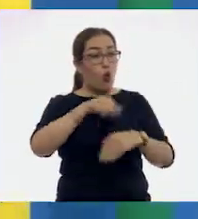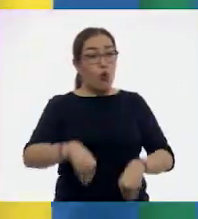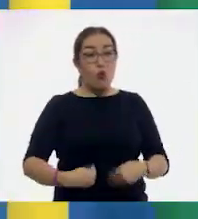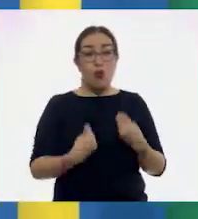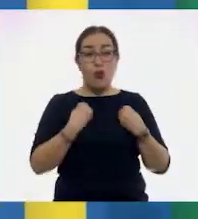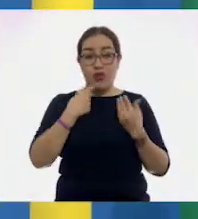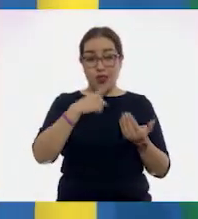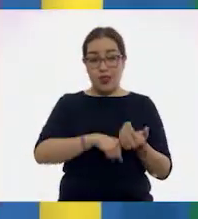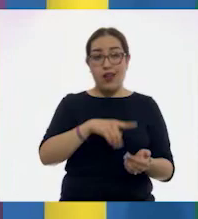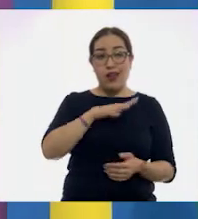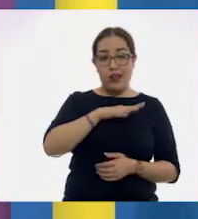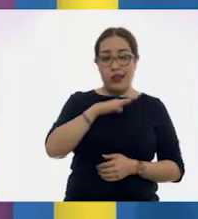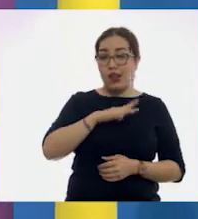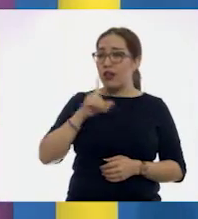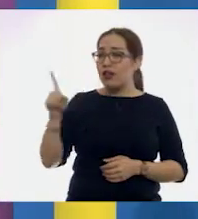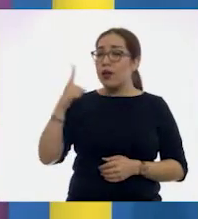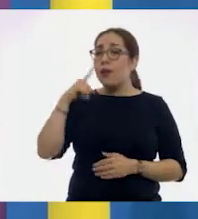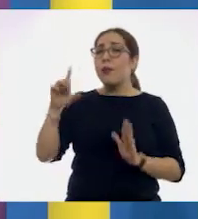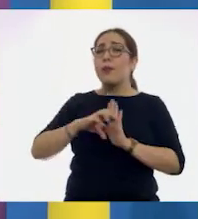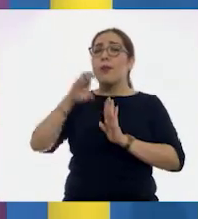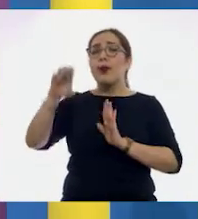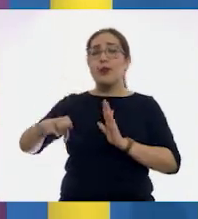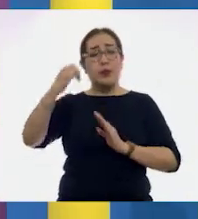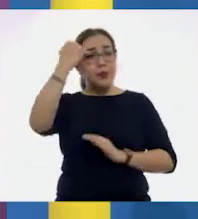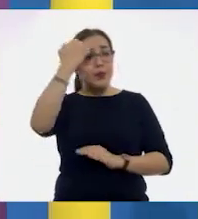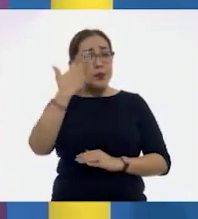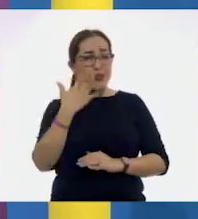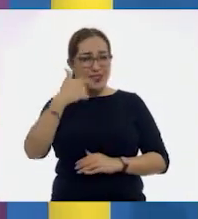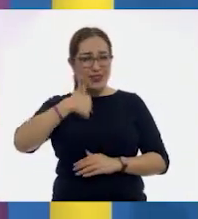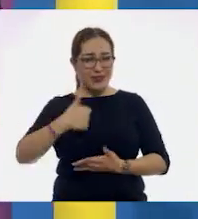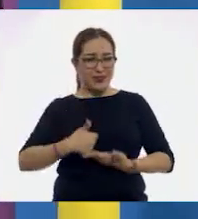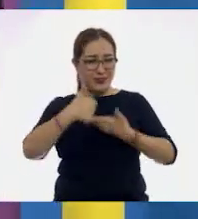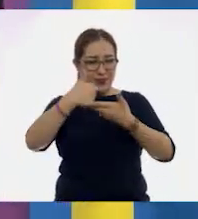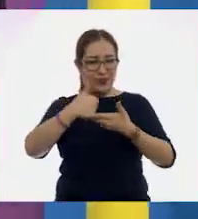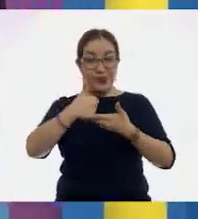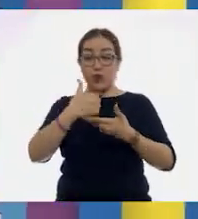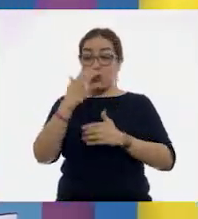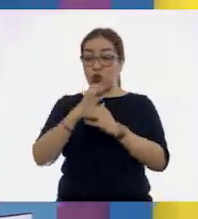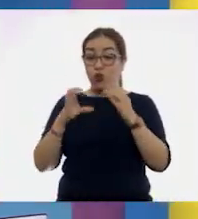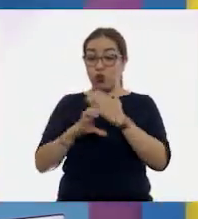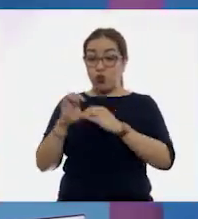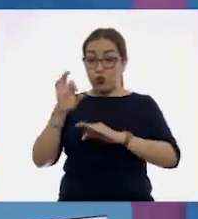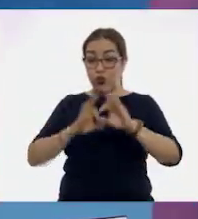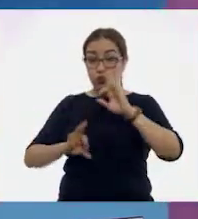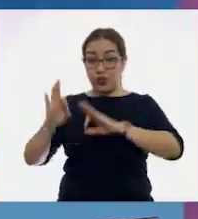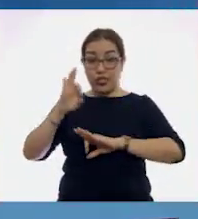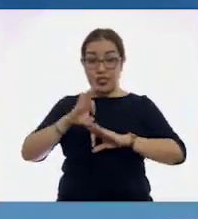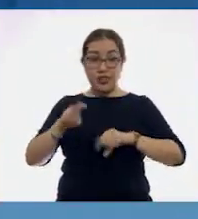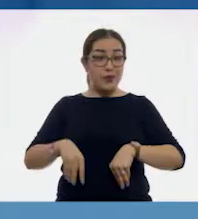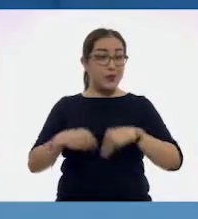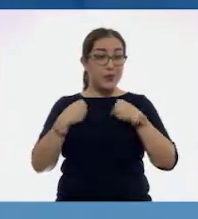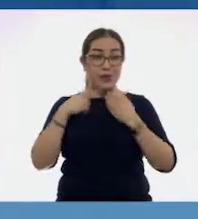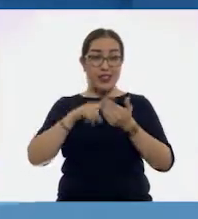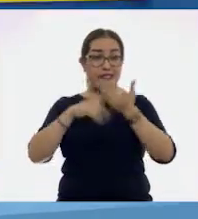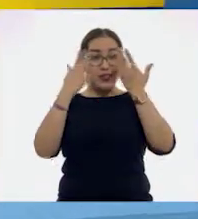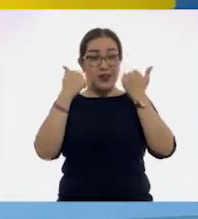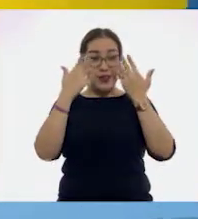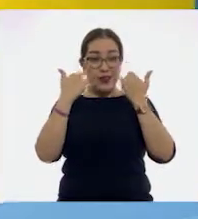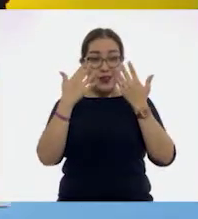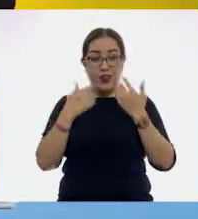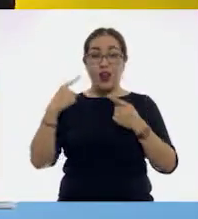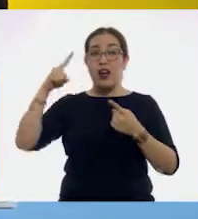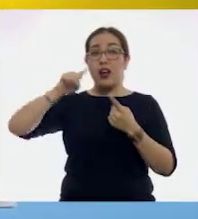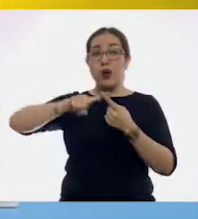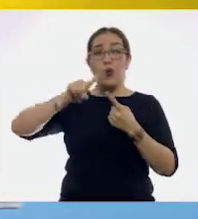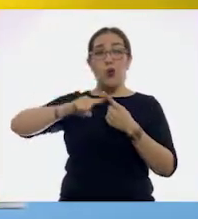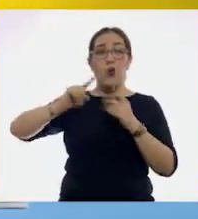llenar con el ejemplo y voy a poner también una imagen de los factores físicos o abióticos. El primero que tenemos es algo muy importante para